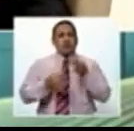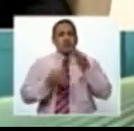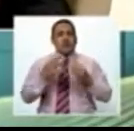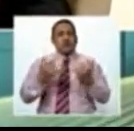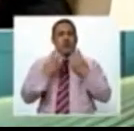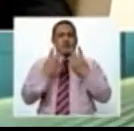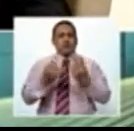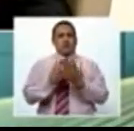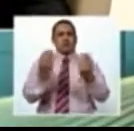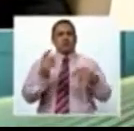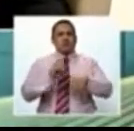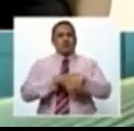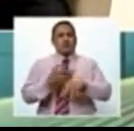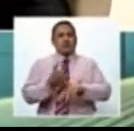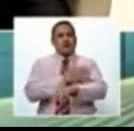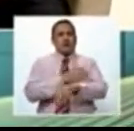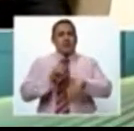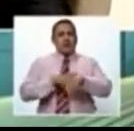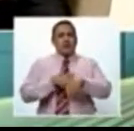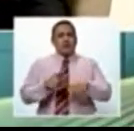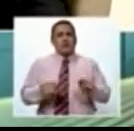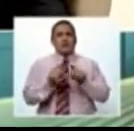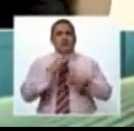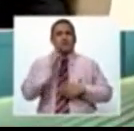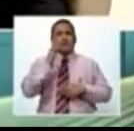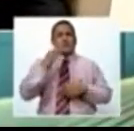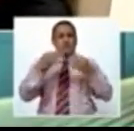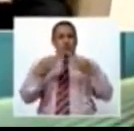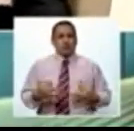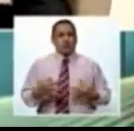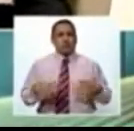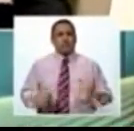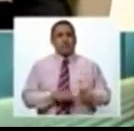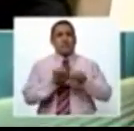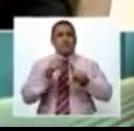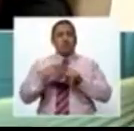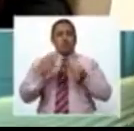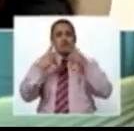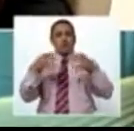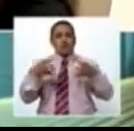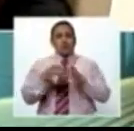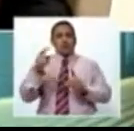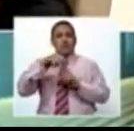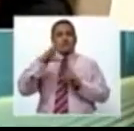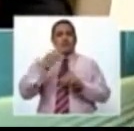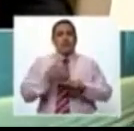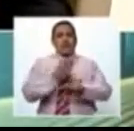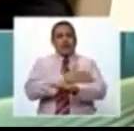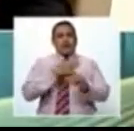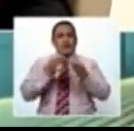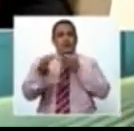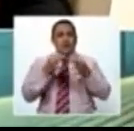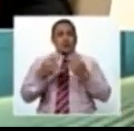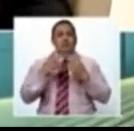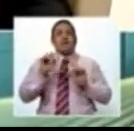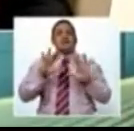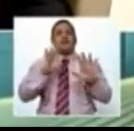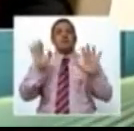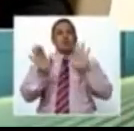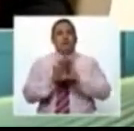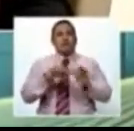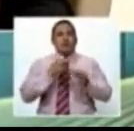ha pasado tanto tiempo que ya es hora que usted dé una decisión definitiva. Y para eso el tribunal ha tenido, sí, acá quizás sí, en este